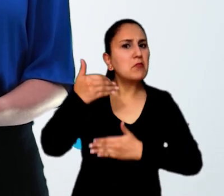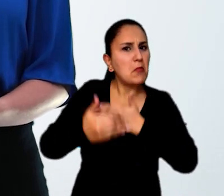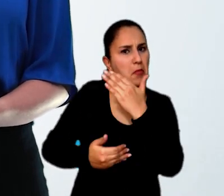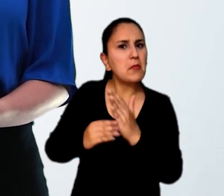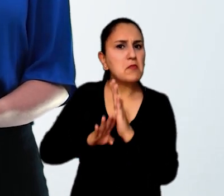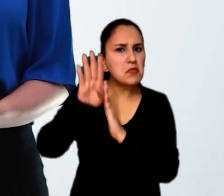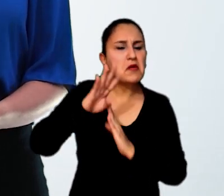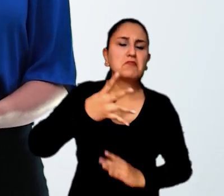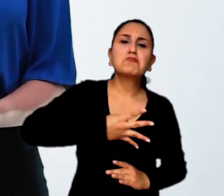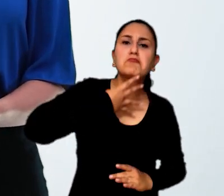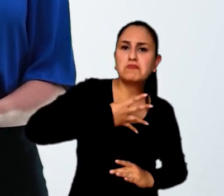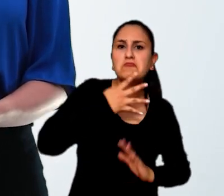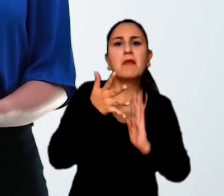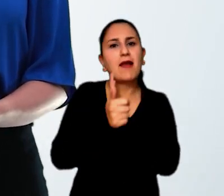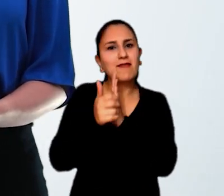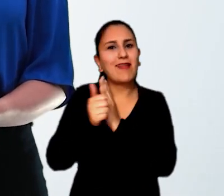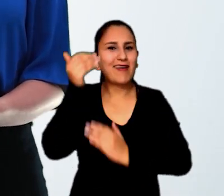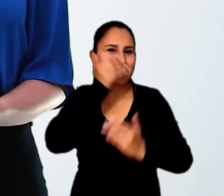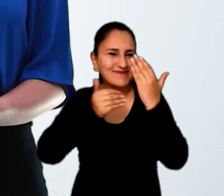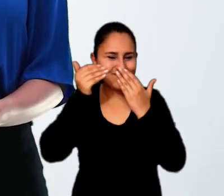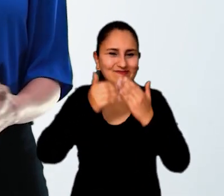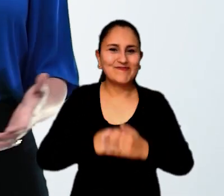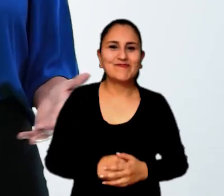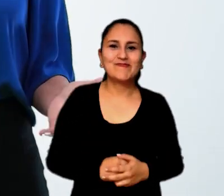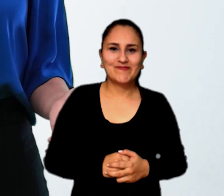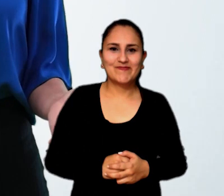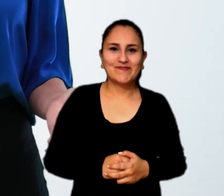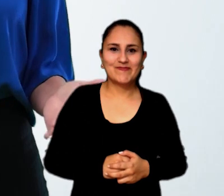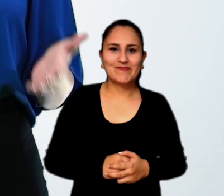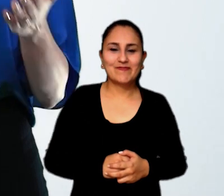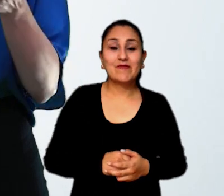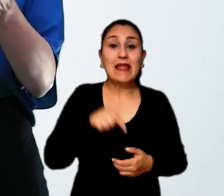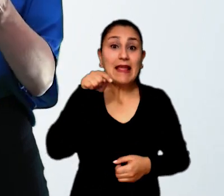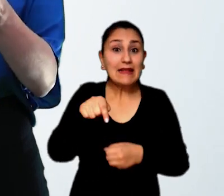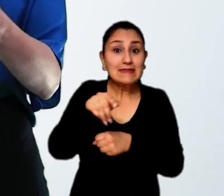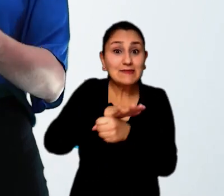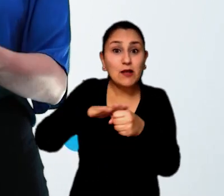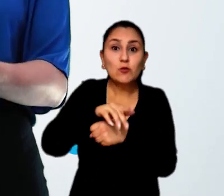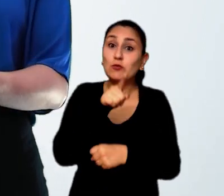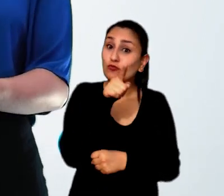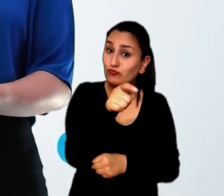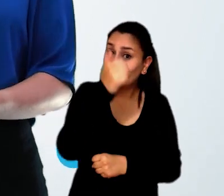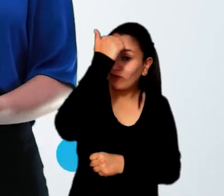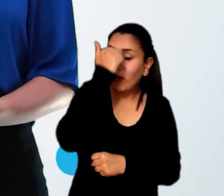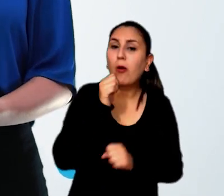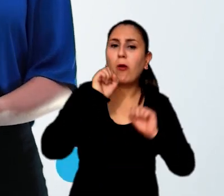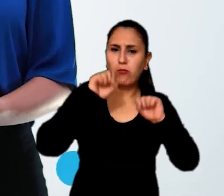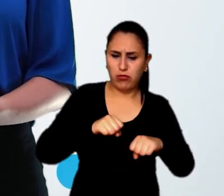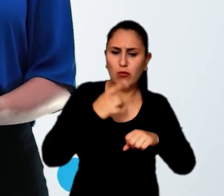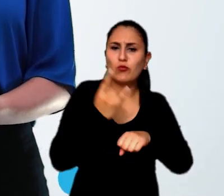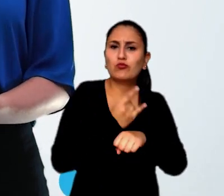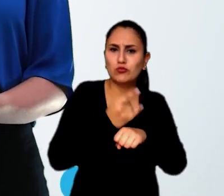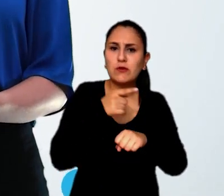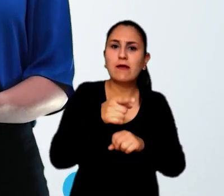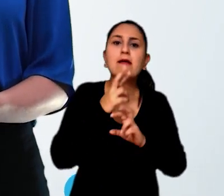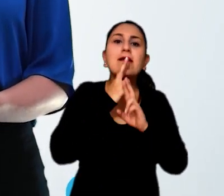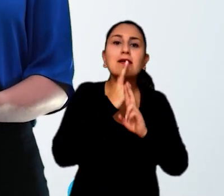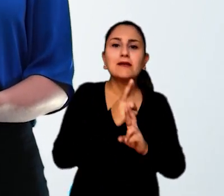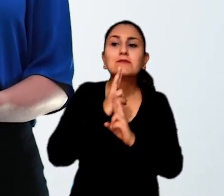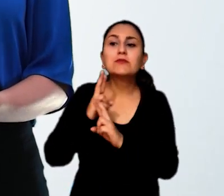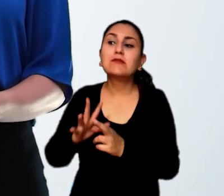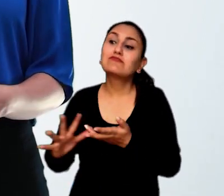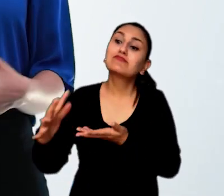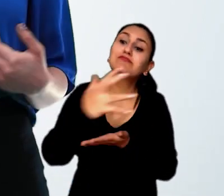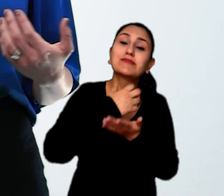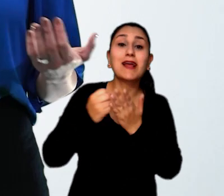habilidad competencia valorada en estos casos usted puede hacer uso de las respuestas de los